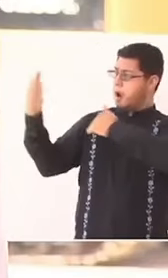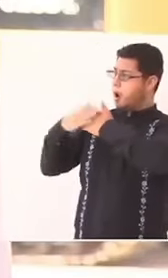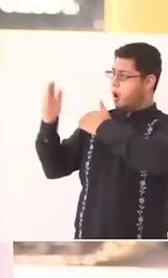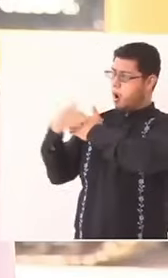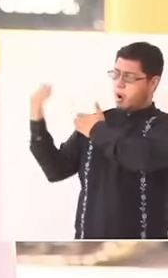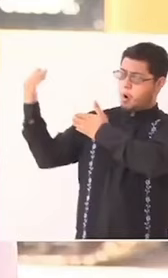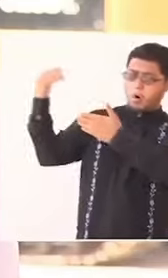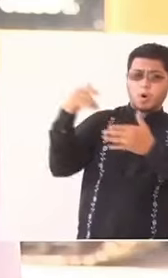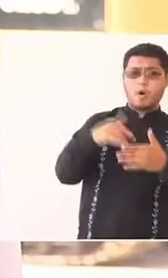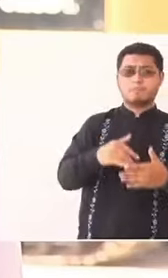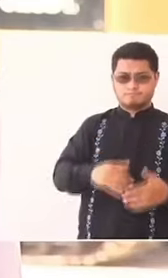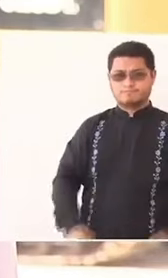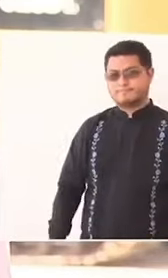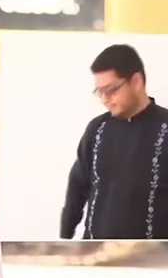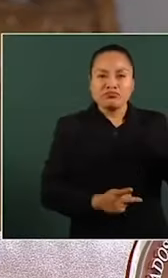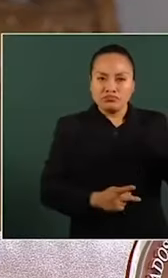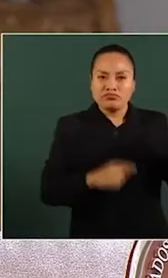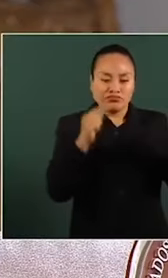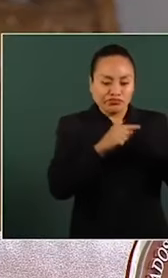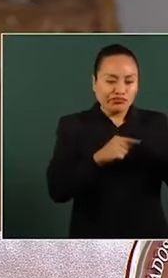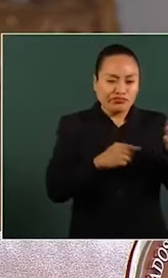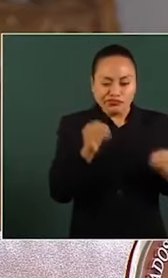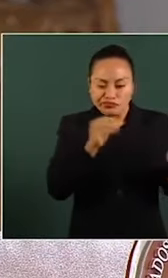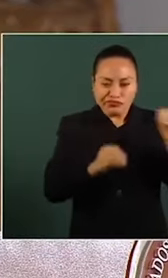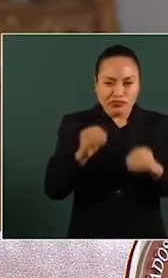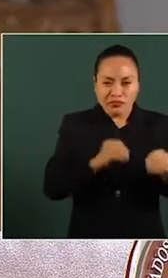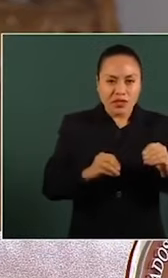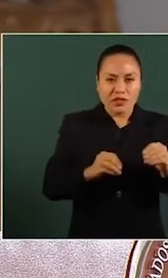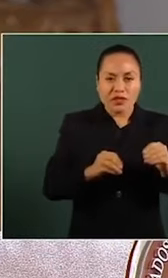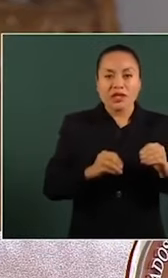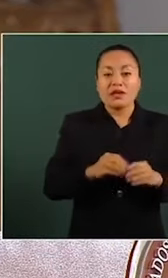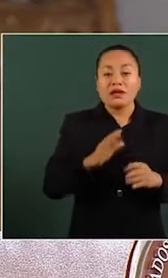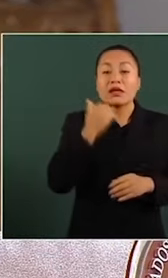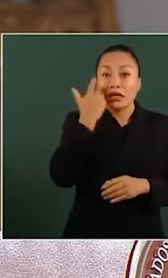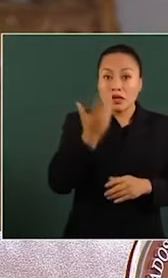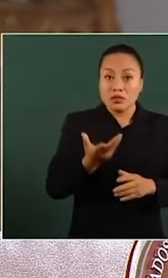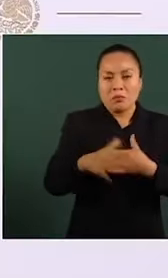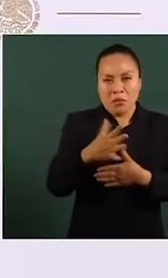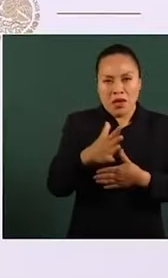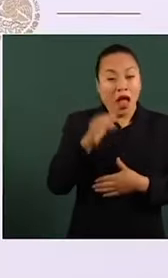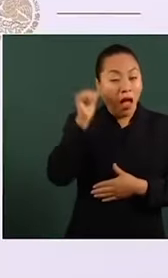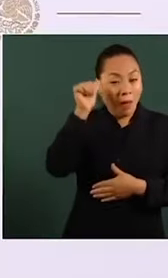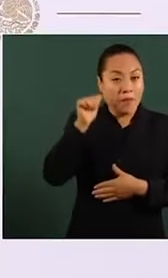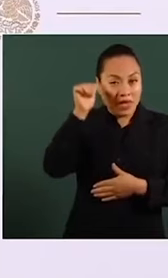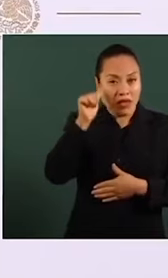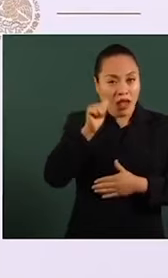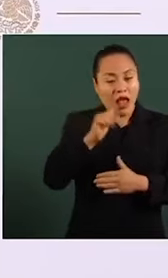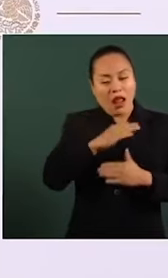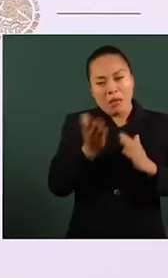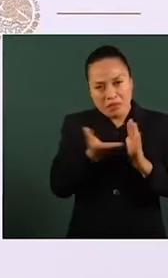ONG. Y ha vivido aquí. Pero claro, son incoherencias. Porque es gente que le gusta vivir como ricos